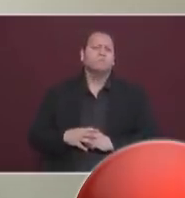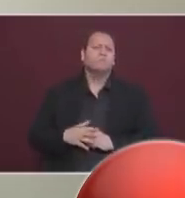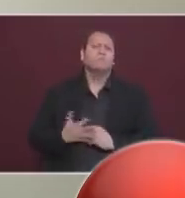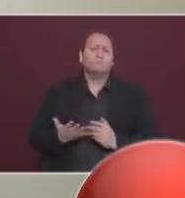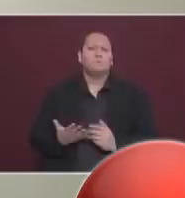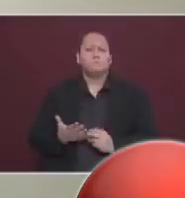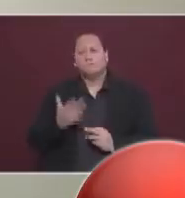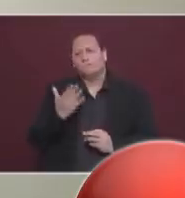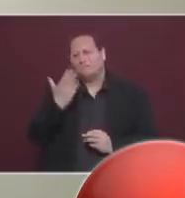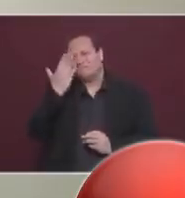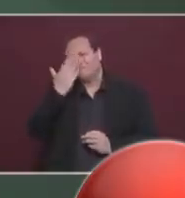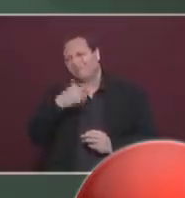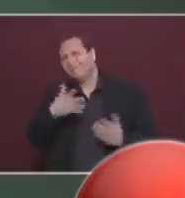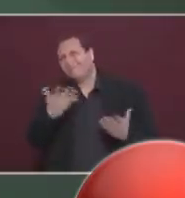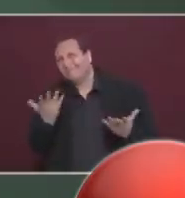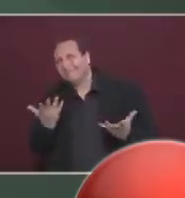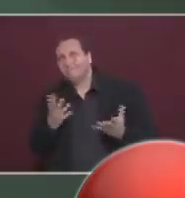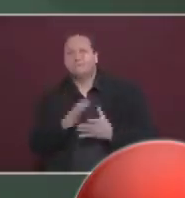los